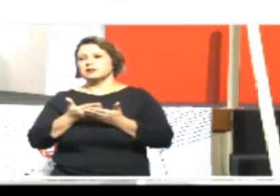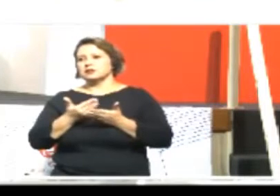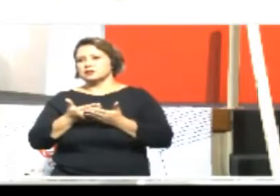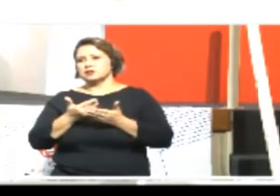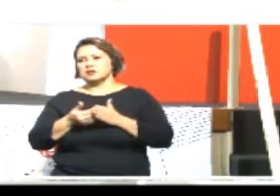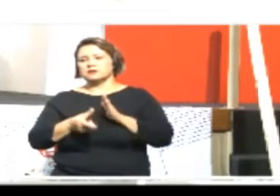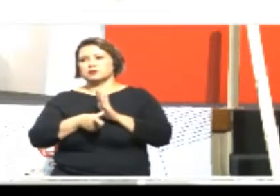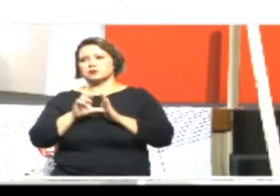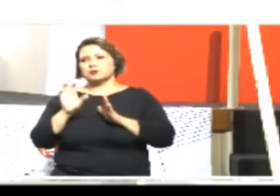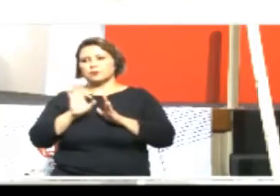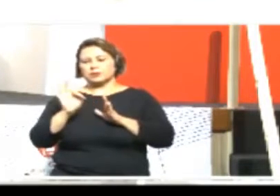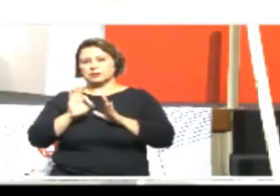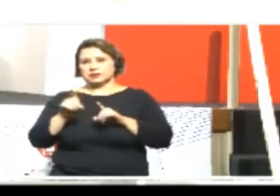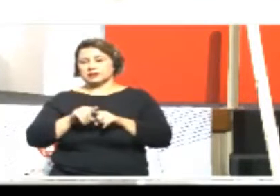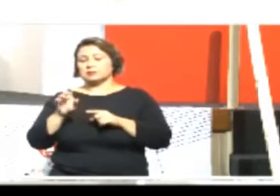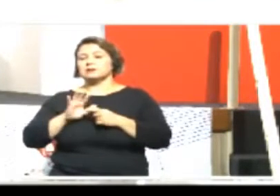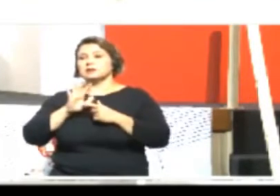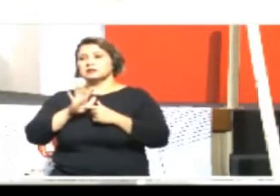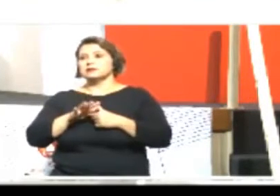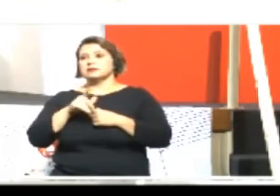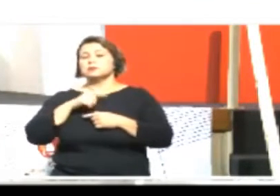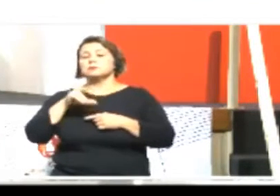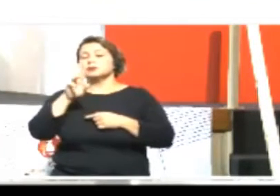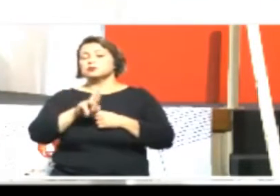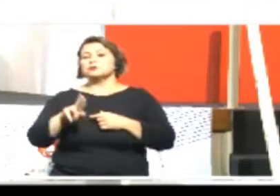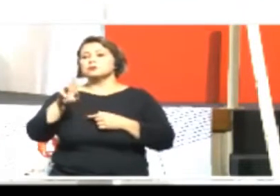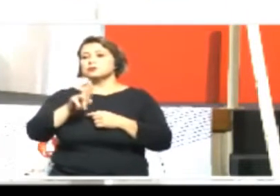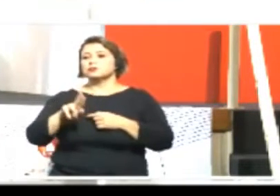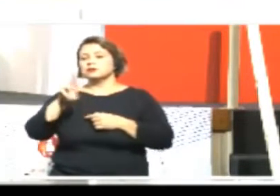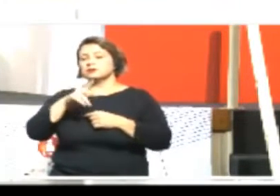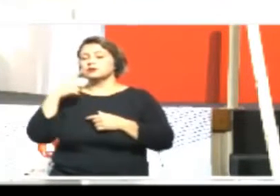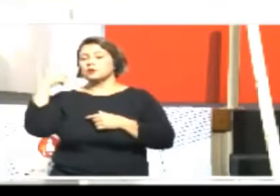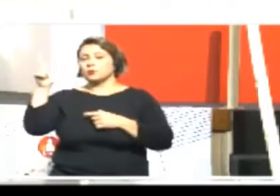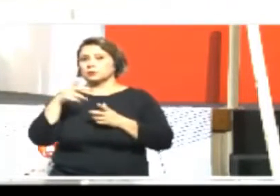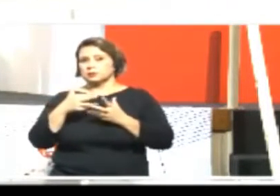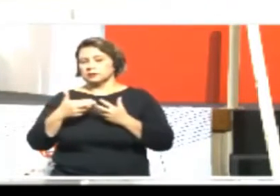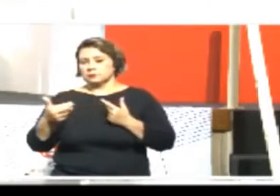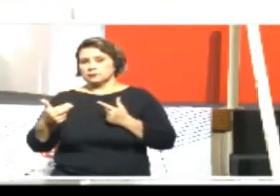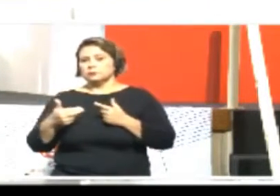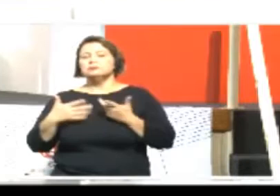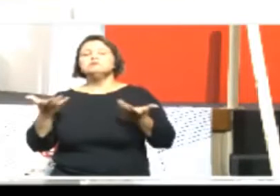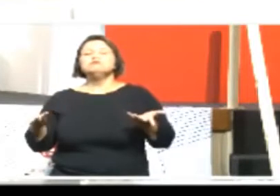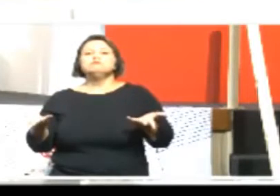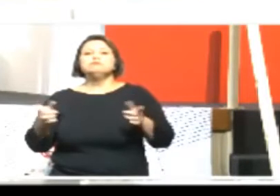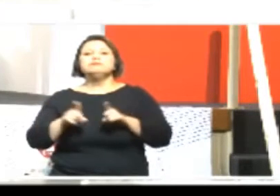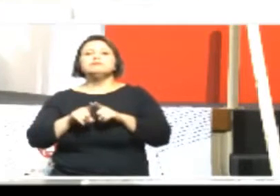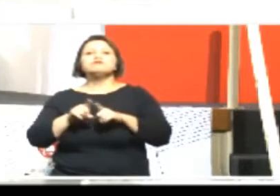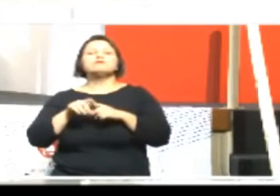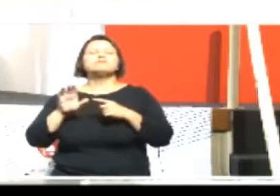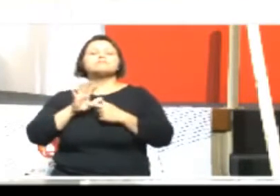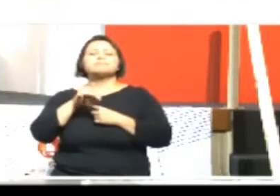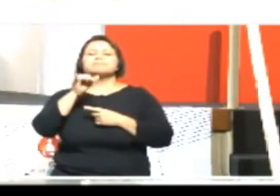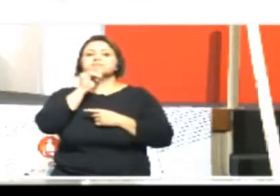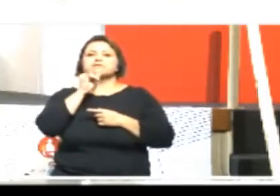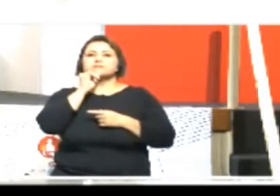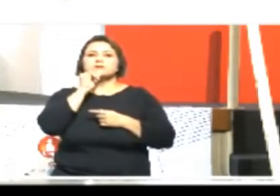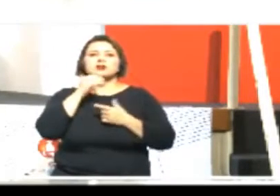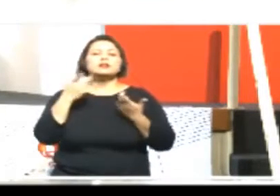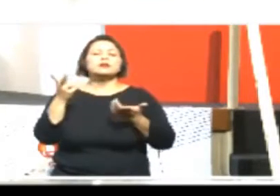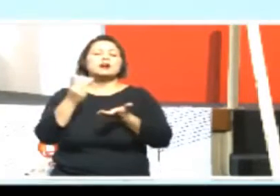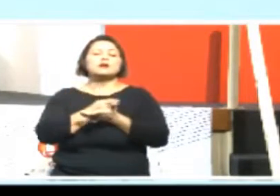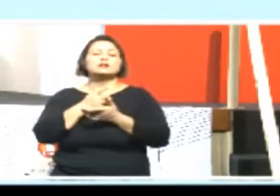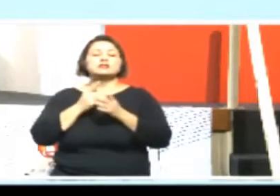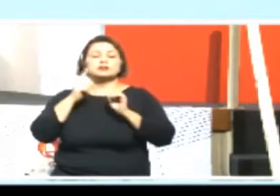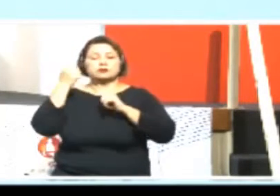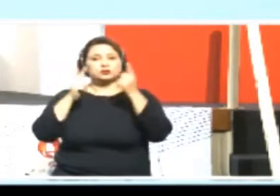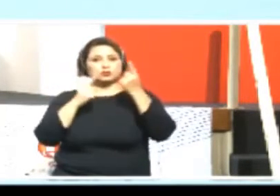por uno, pero había utilizado otro tipo de factores. ¿Cuáles fueron los resultados en el caso del Chile? Vemos que hay mucha variación